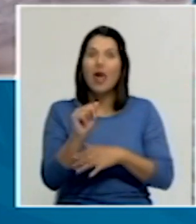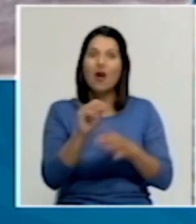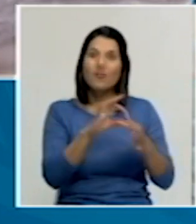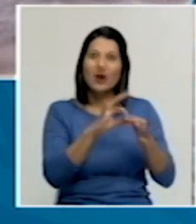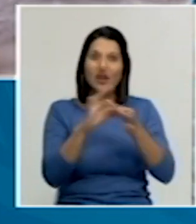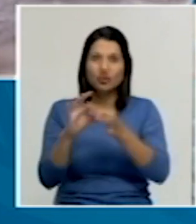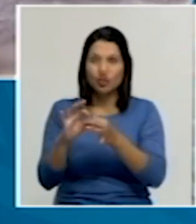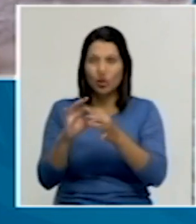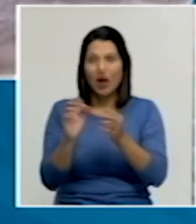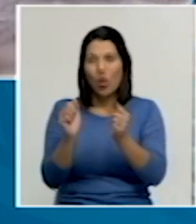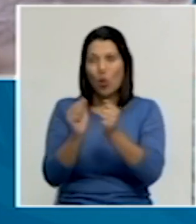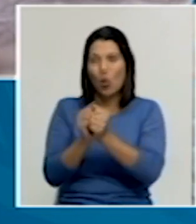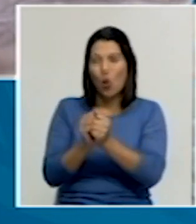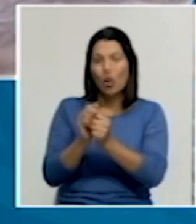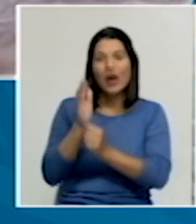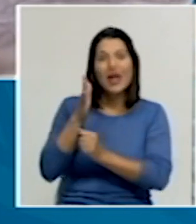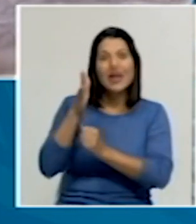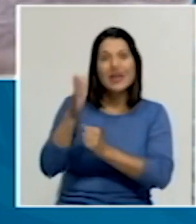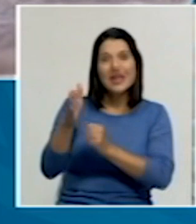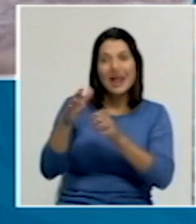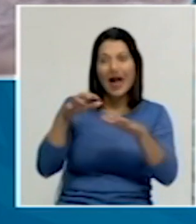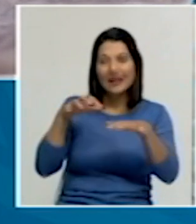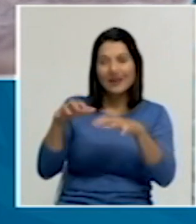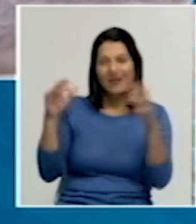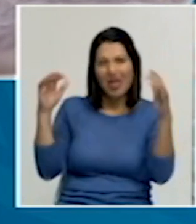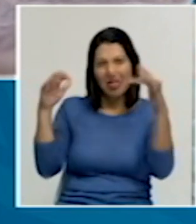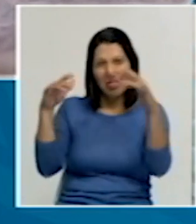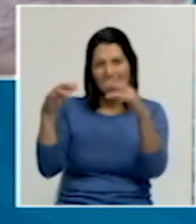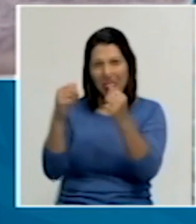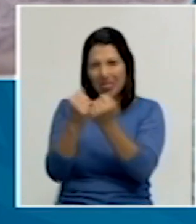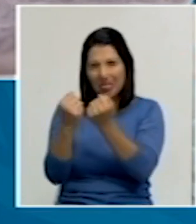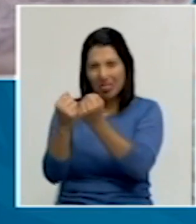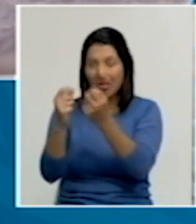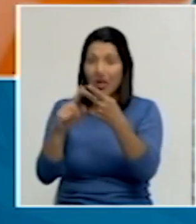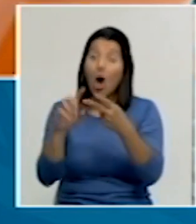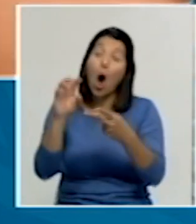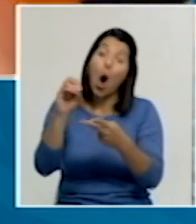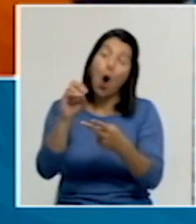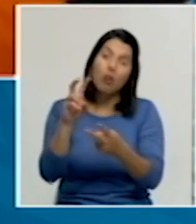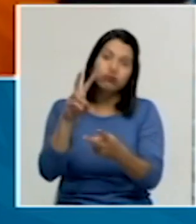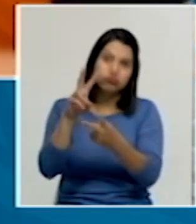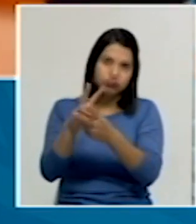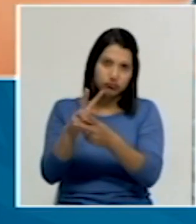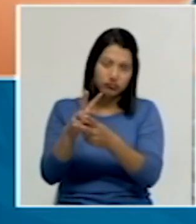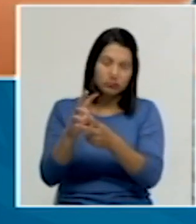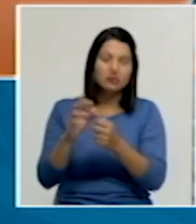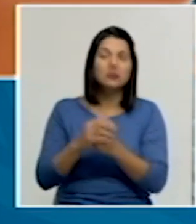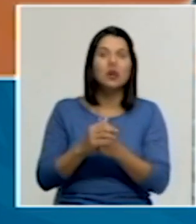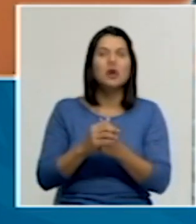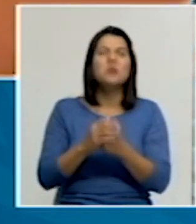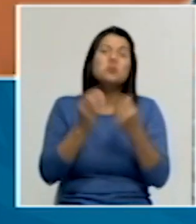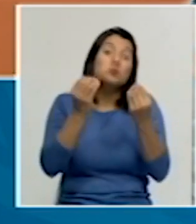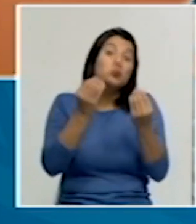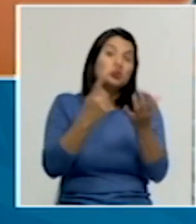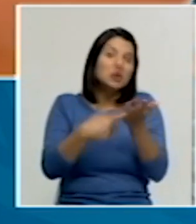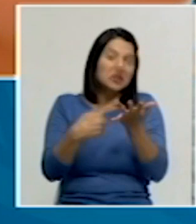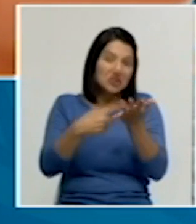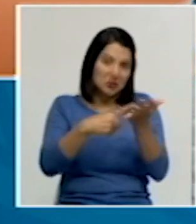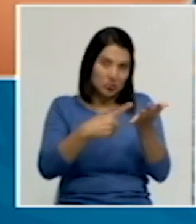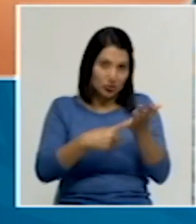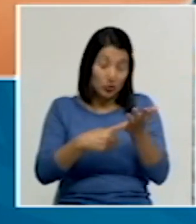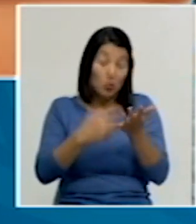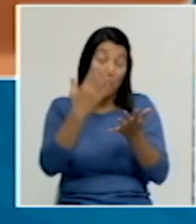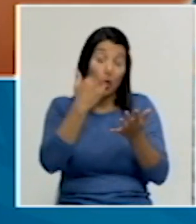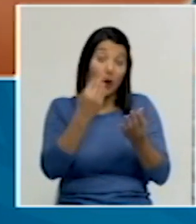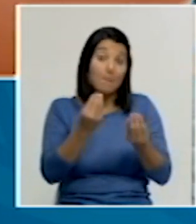o a ciertas prácticas sexuales. El debate se ha dado porque hay otras personas que